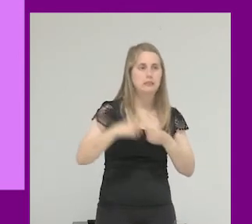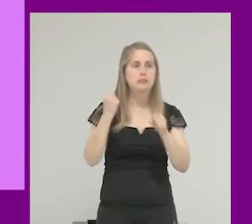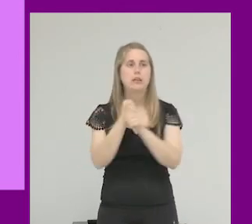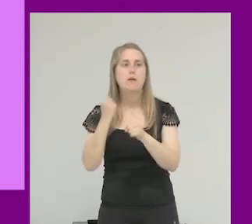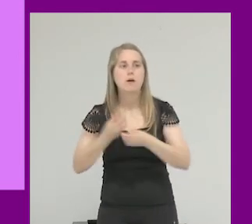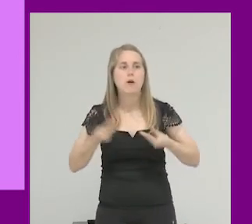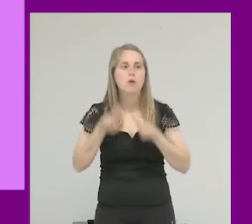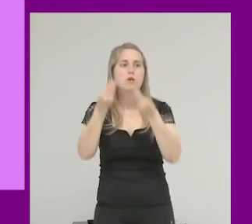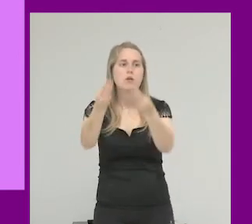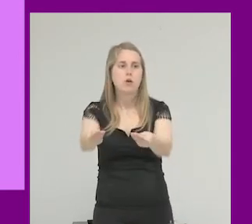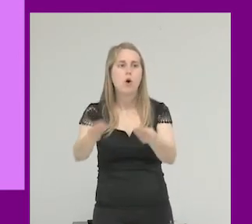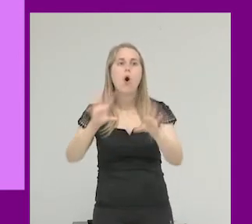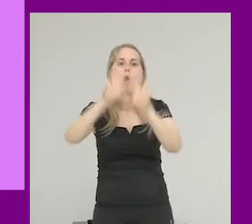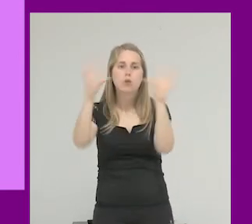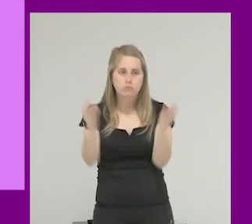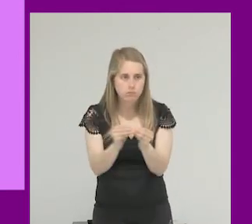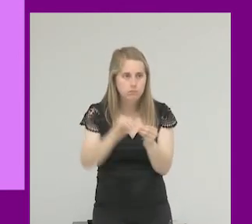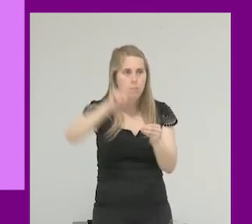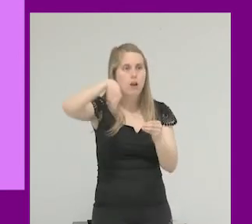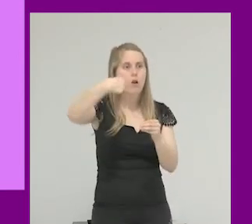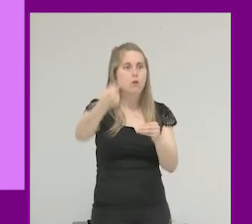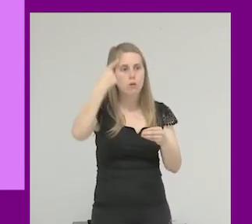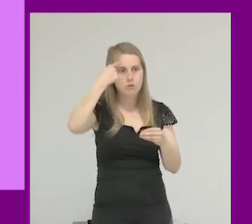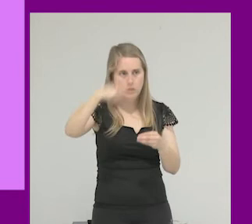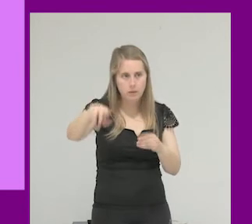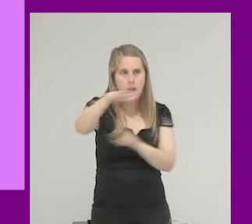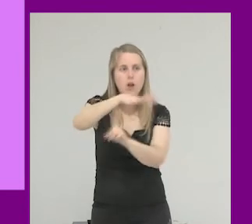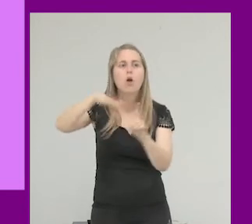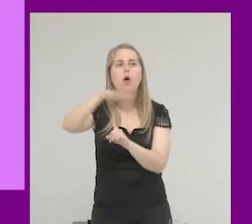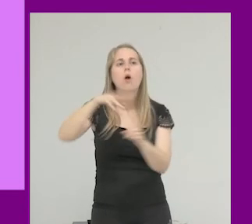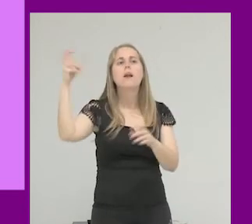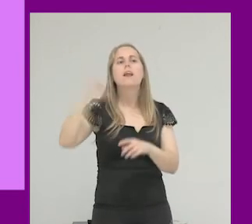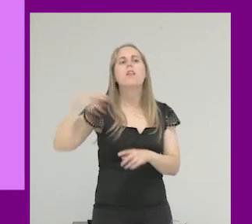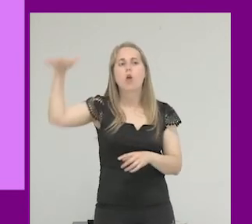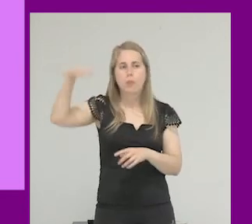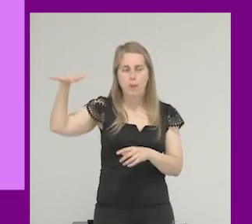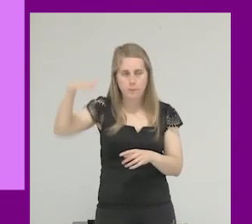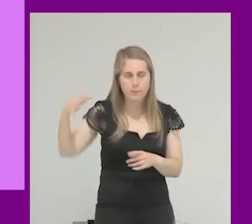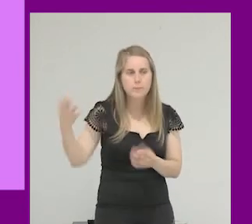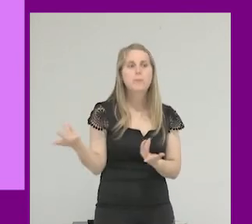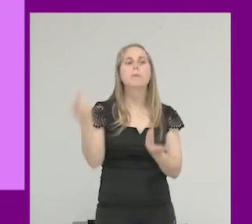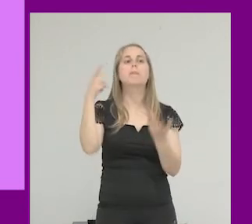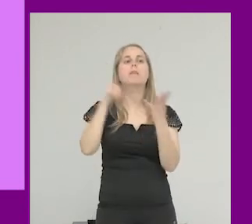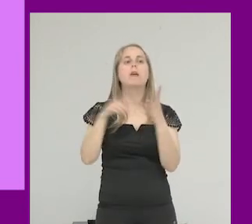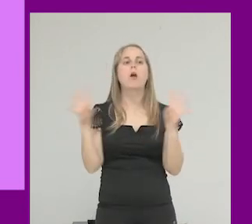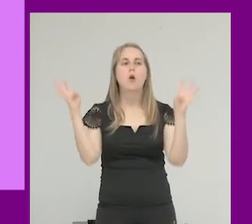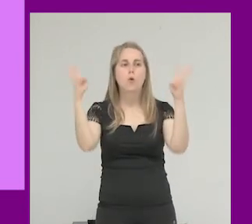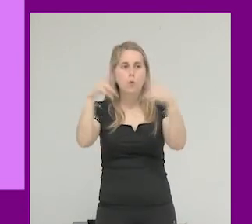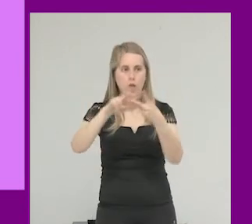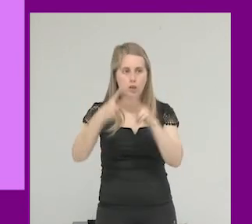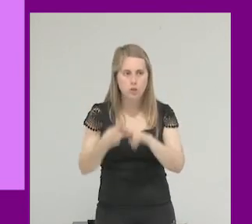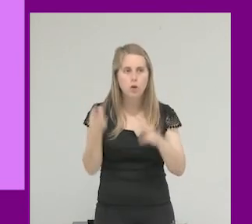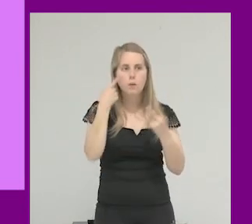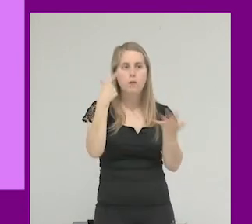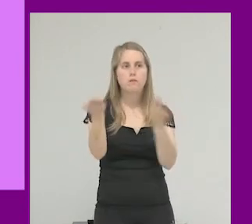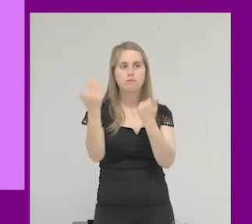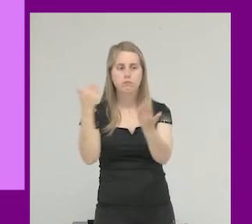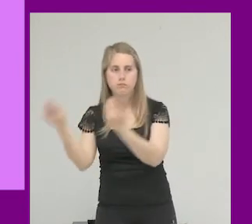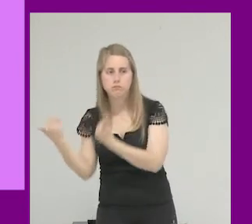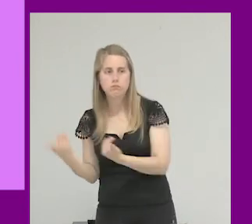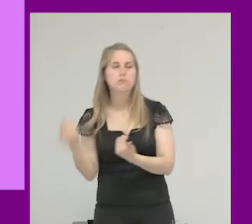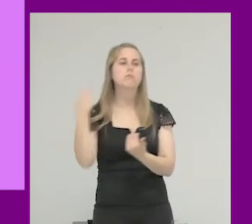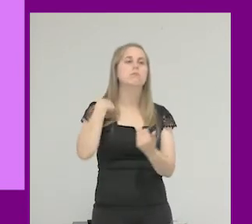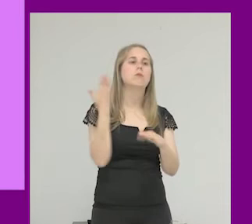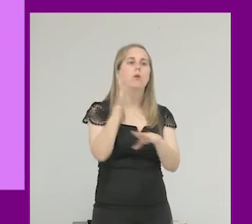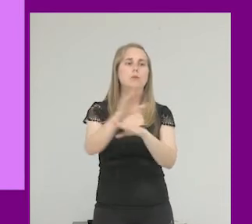una síntesis del mismo para contextualizar de dónde viene. Hacer un encuentro para abrir conversaciones y propuestas de futuro